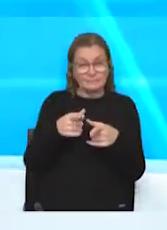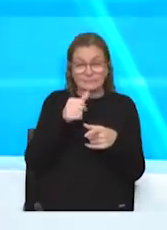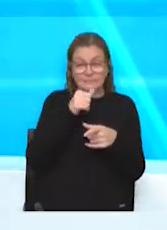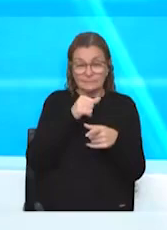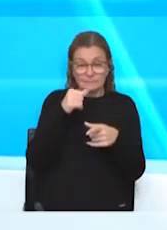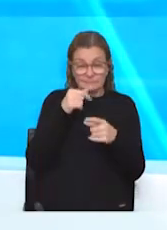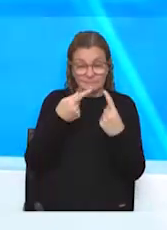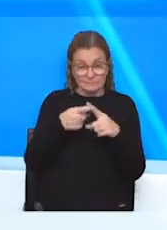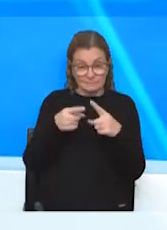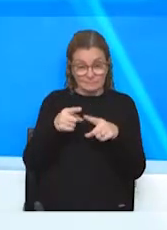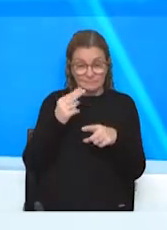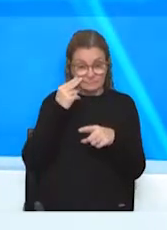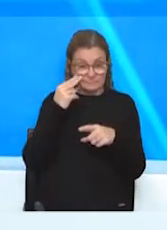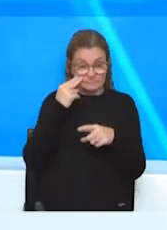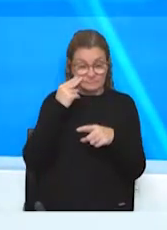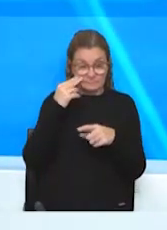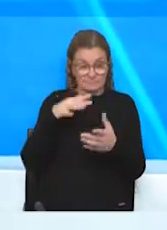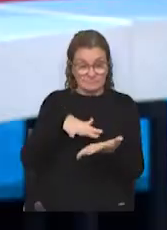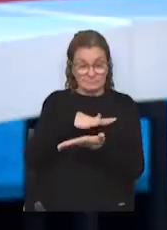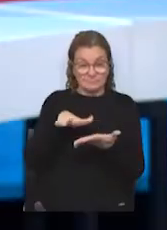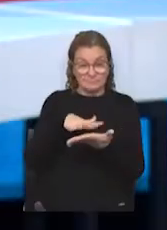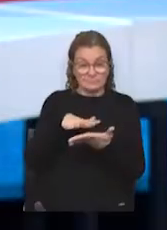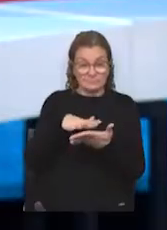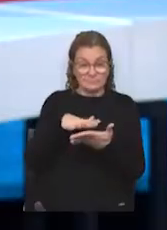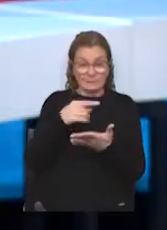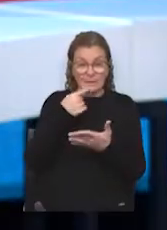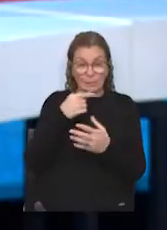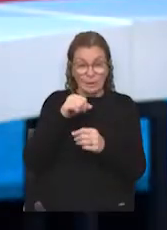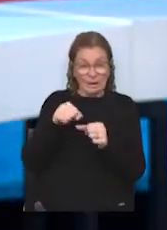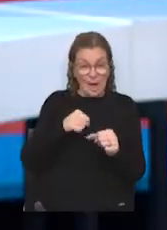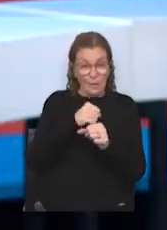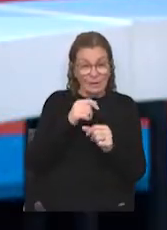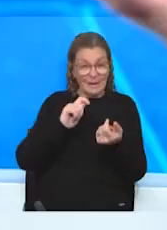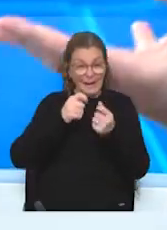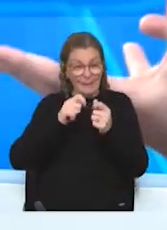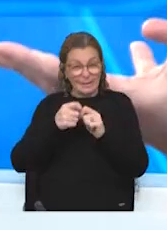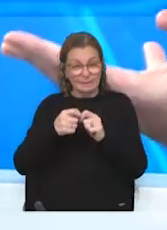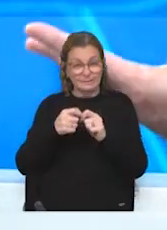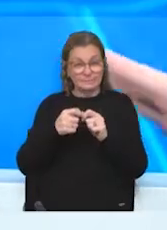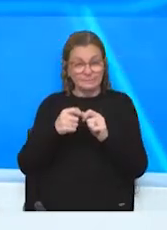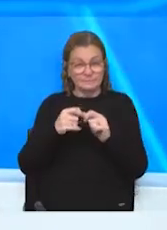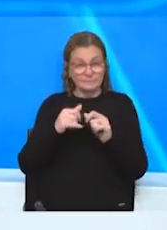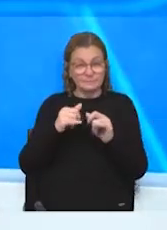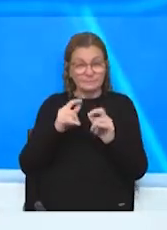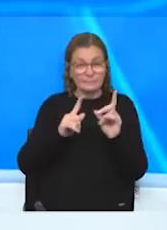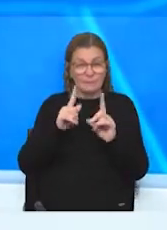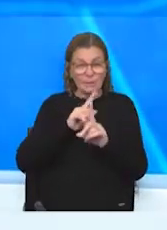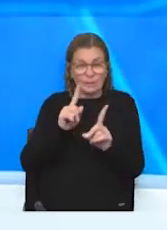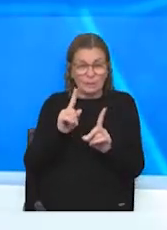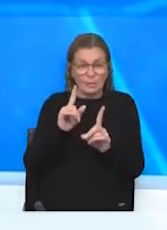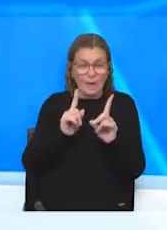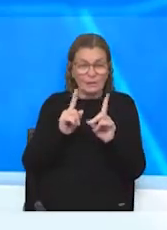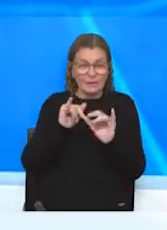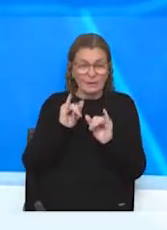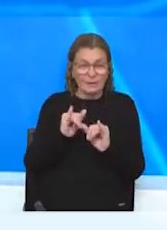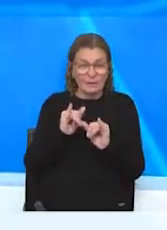de los distintos problemas que hay en los barrios digamos que hay hoyas que se han ido transformando dejaron de ser ollas para funar de otra manera a veces dejan